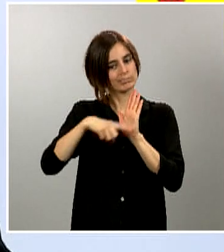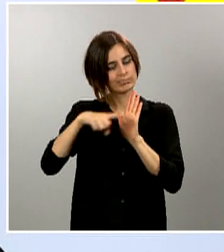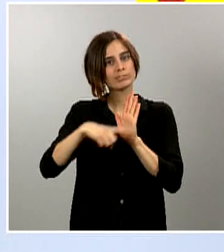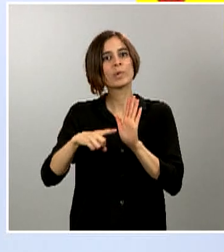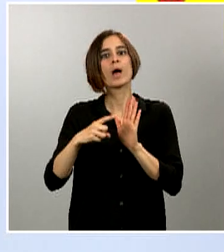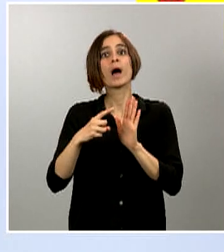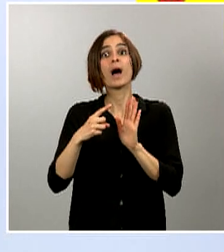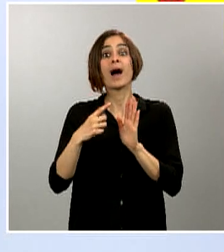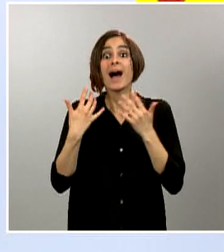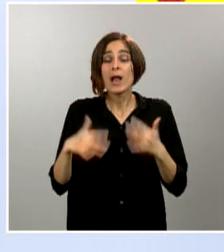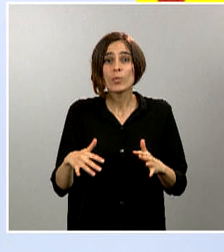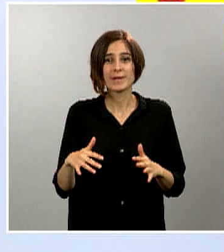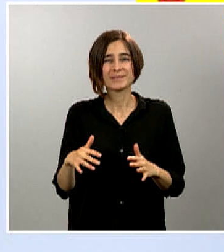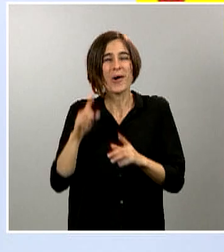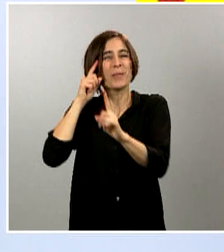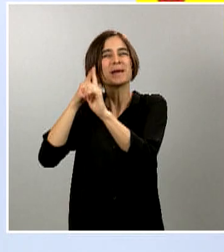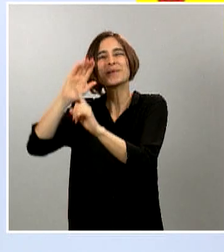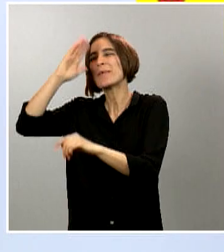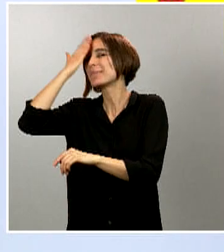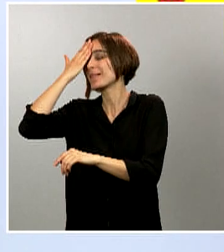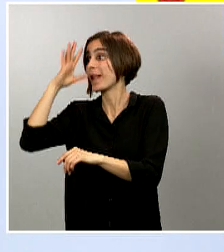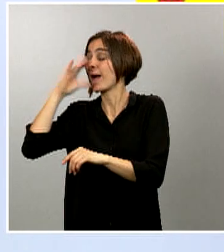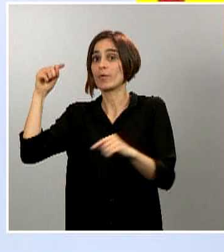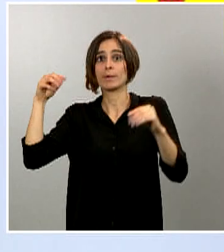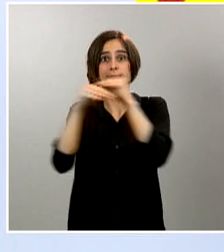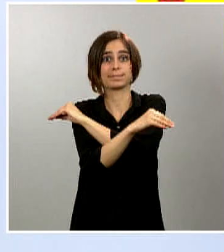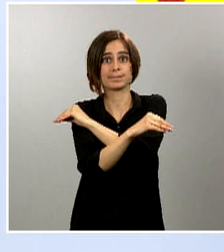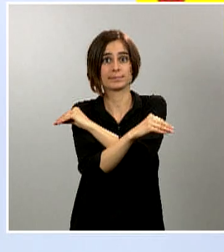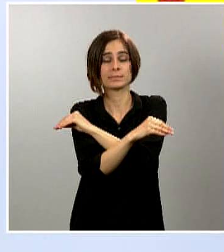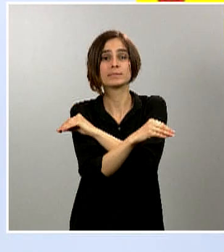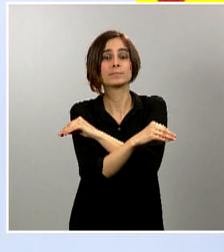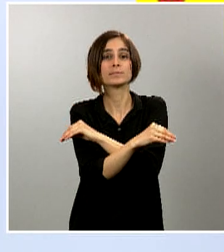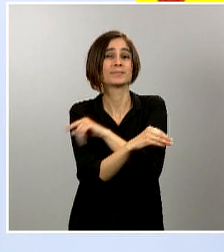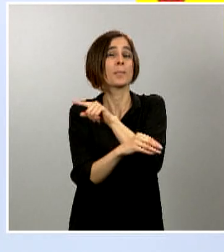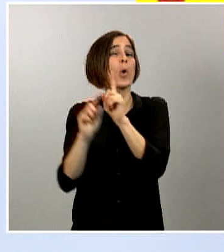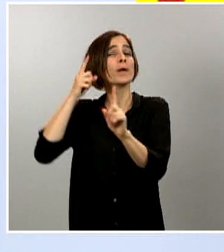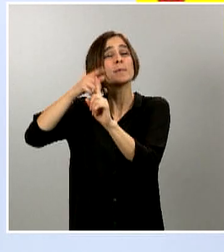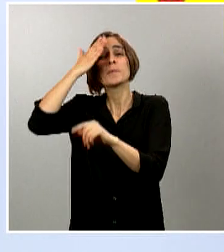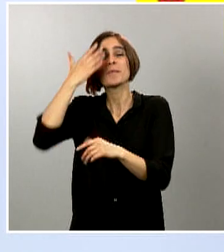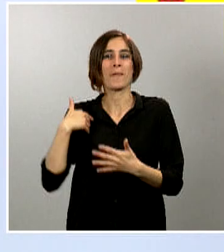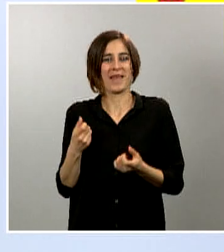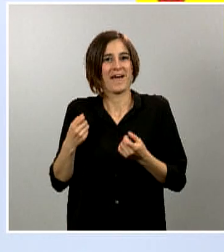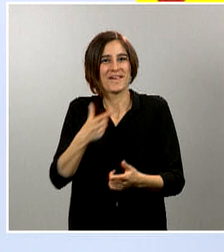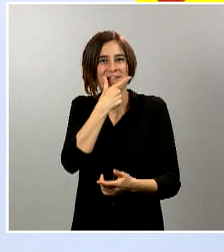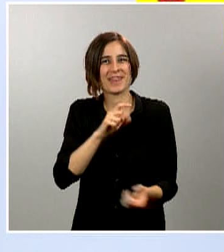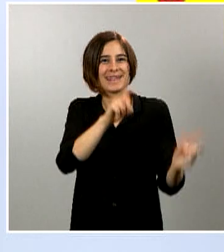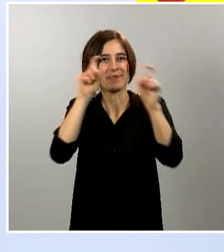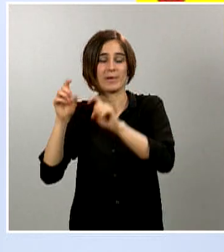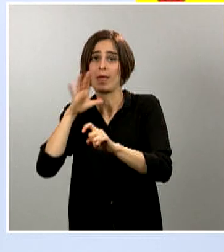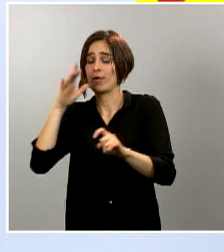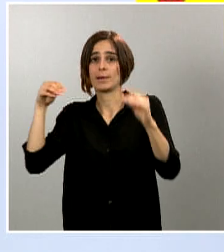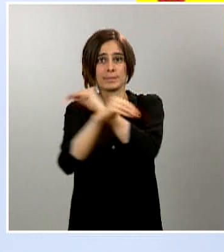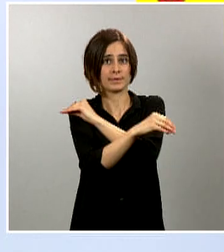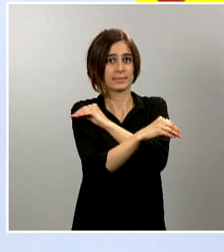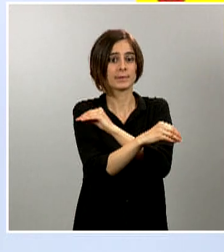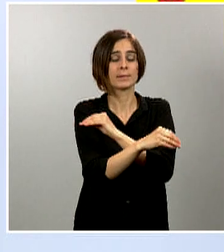a nuestra misión original, que, como les decía, es facilitar la movilidad. Pero solo así, con el